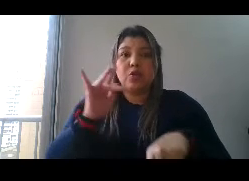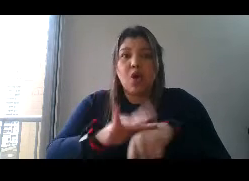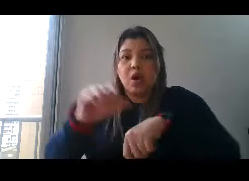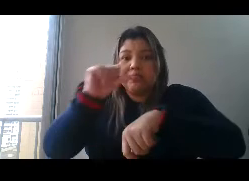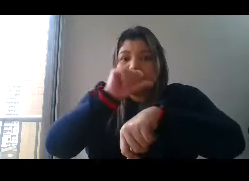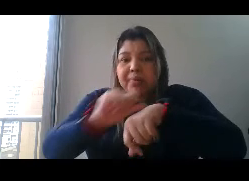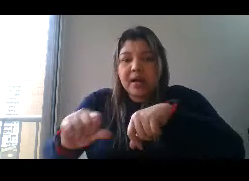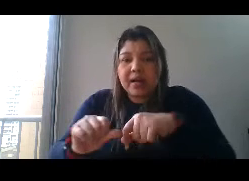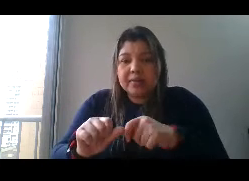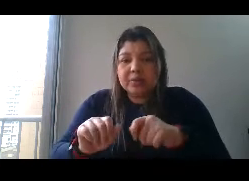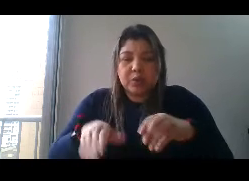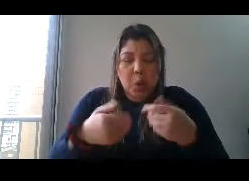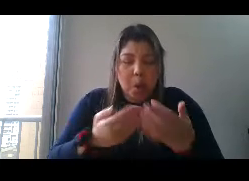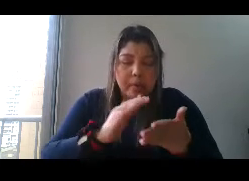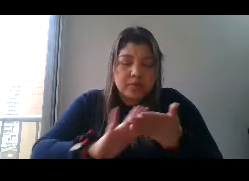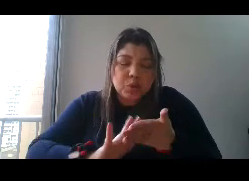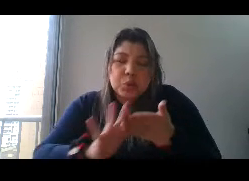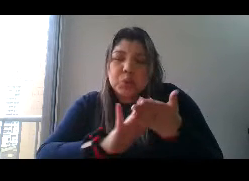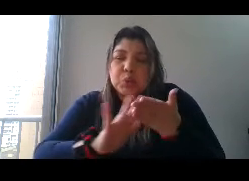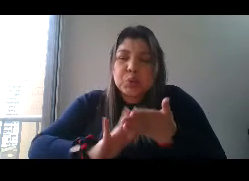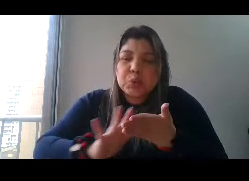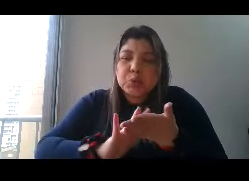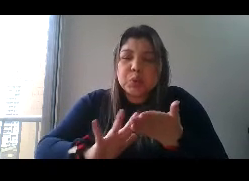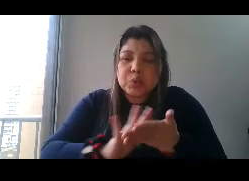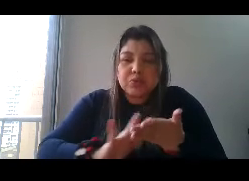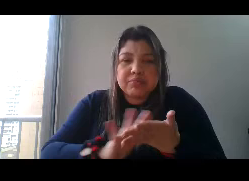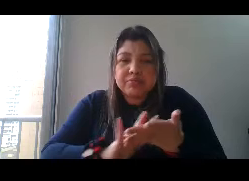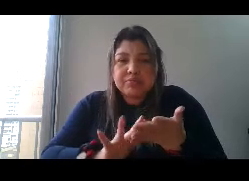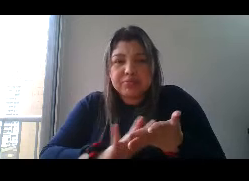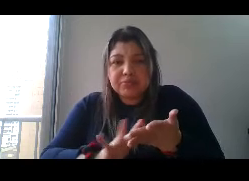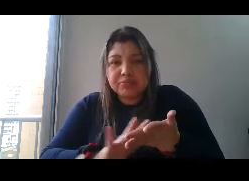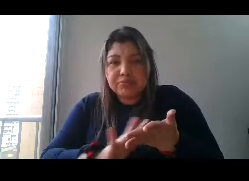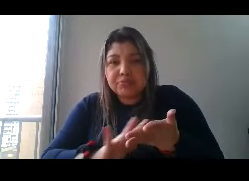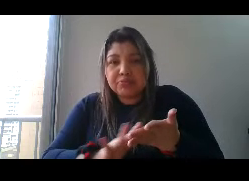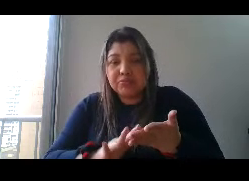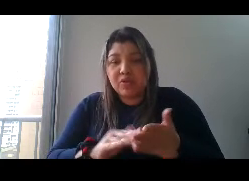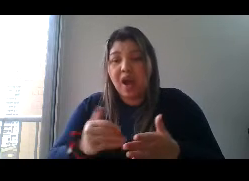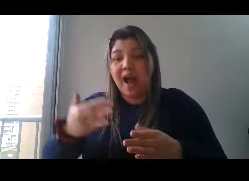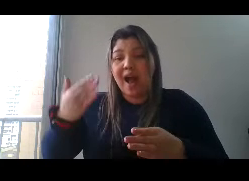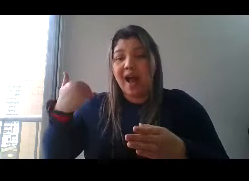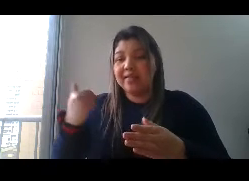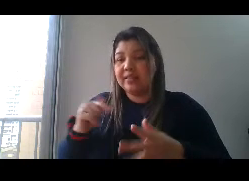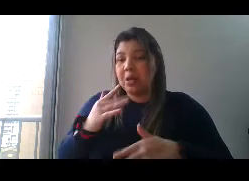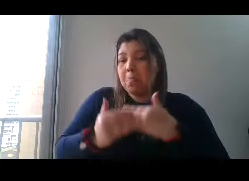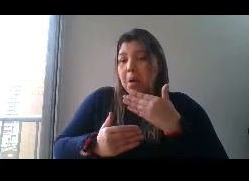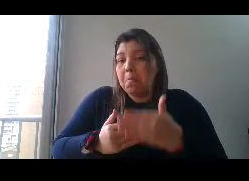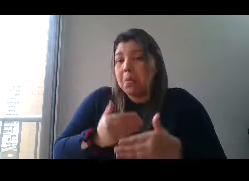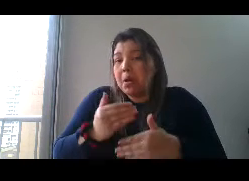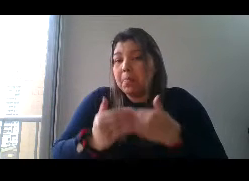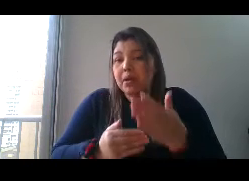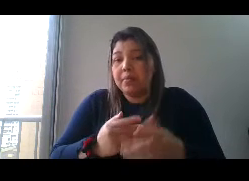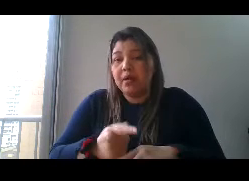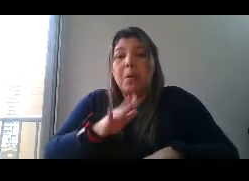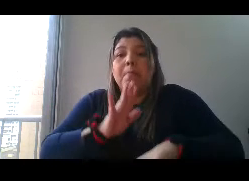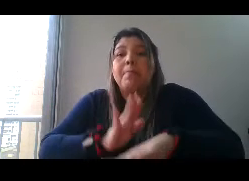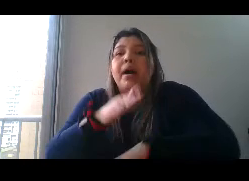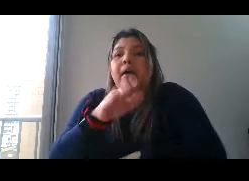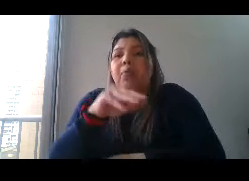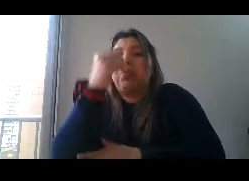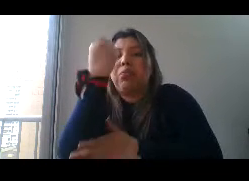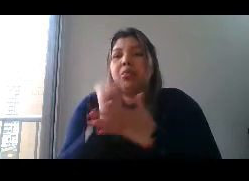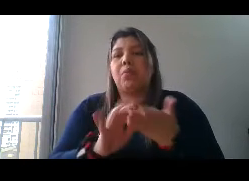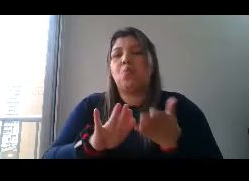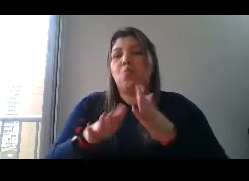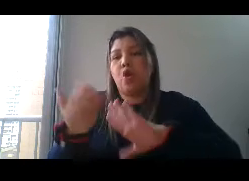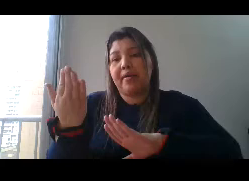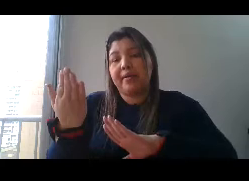momento dado que ese paciente, si no le hago el procedimiento, puede hacer que haya un deceso, pero si le hago el